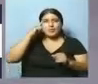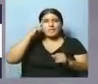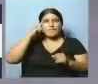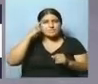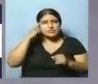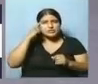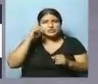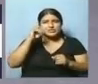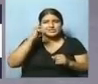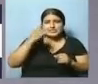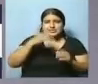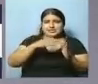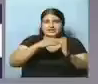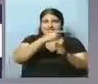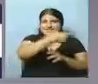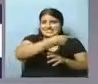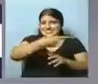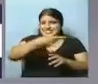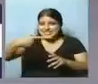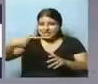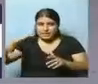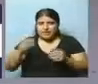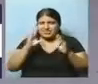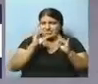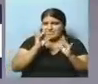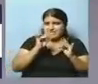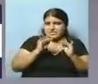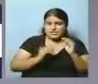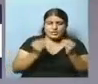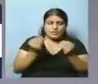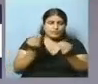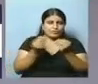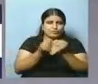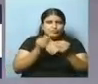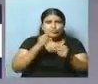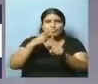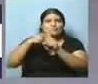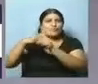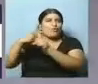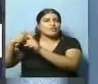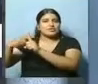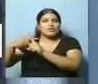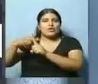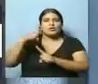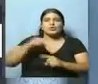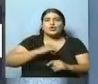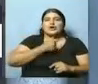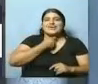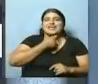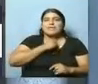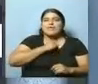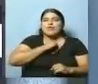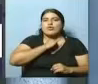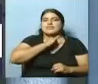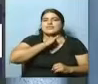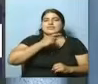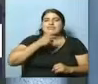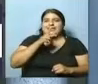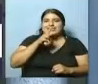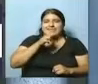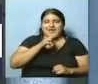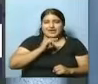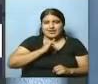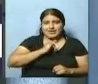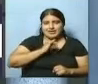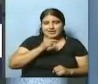estamos transitando esa etapa. De todos modos, nosotros queremos decirle a la gente que si tiene síntomas se acerque, porque